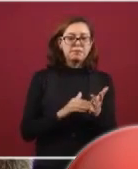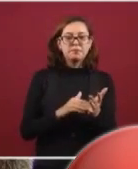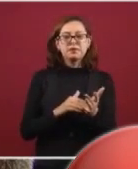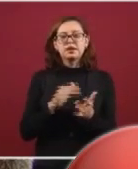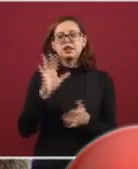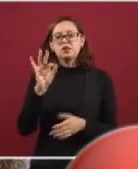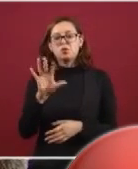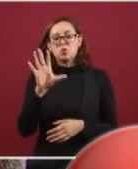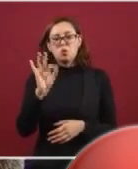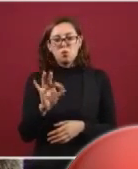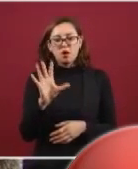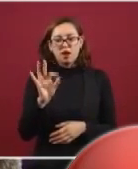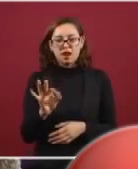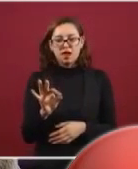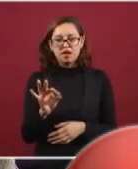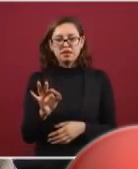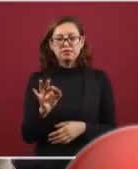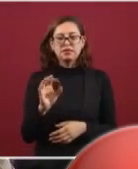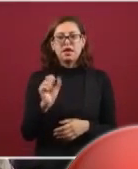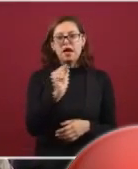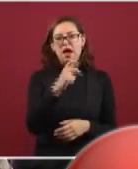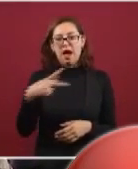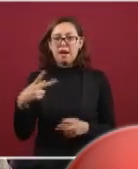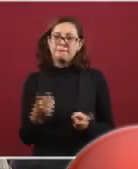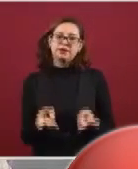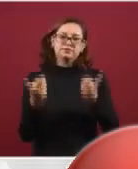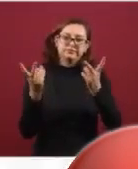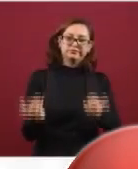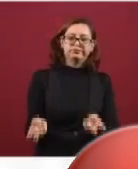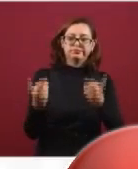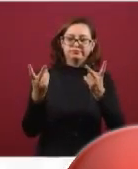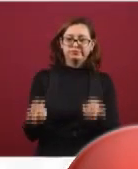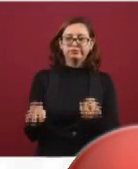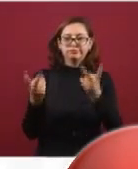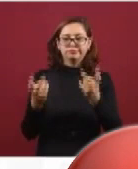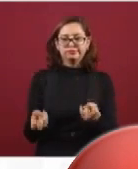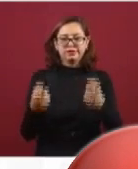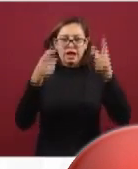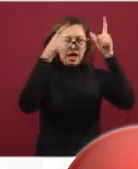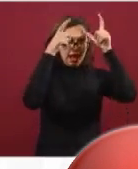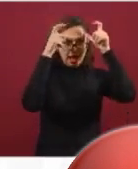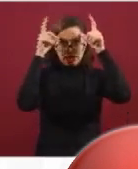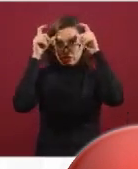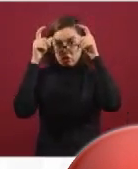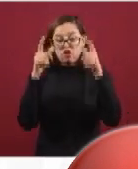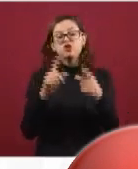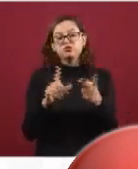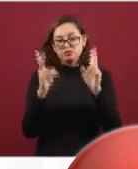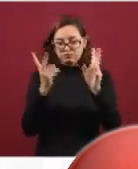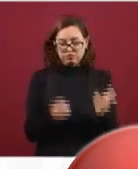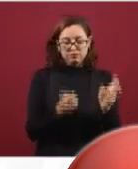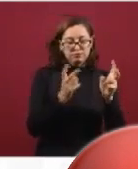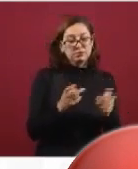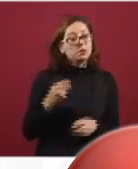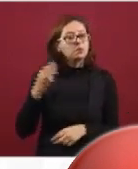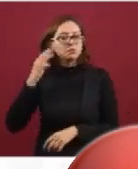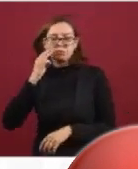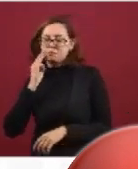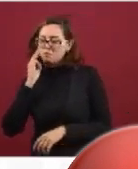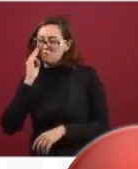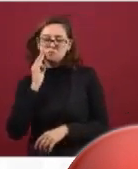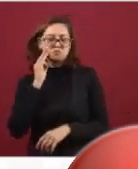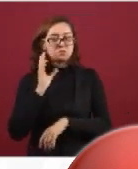80,540 descargas de nuestra app en el sistema Android. Lamentablemente, Apple sigue